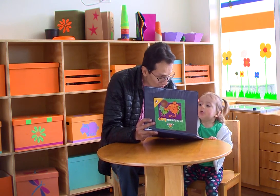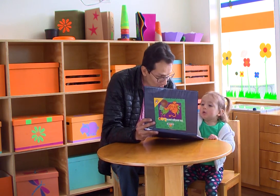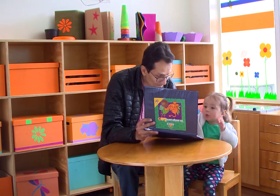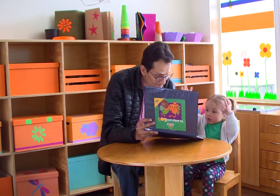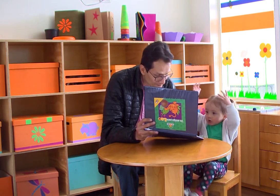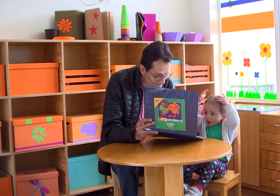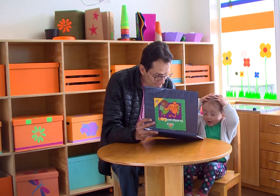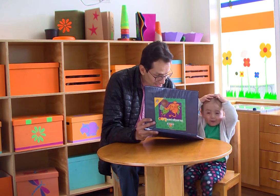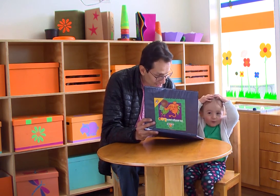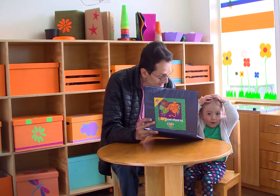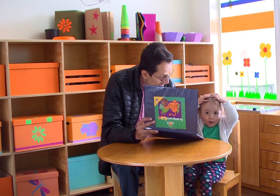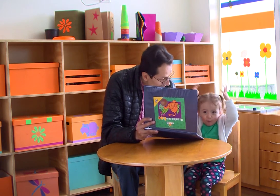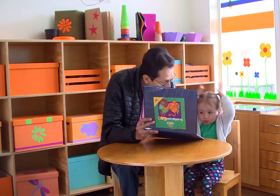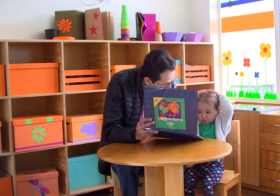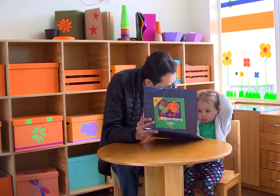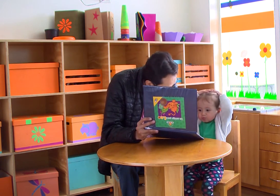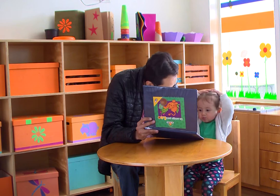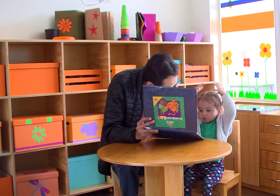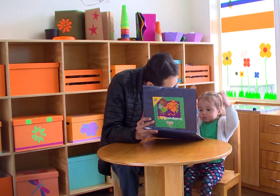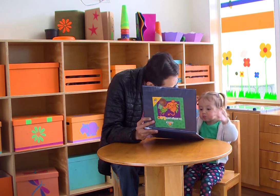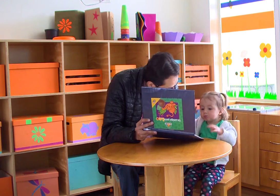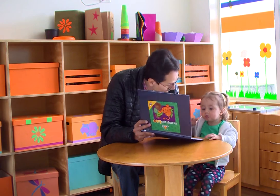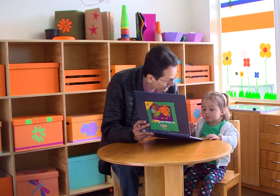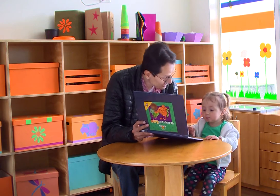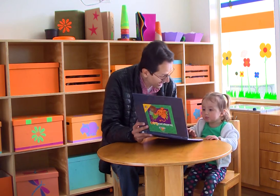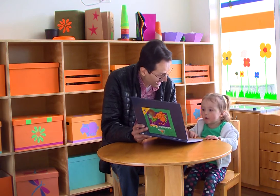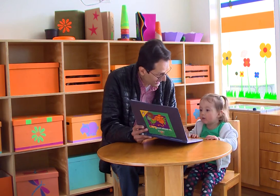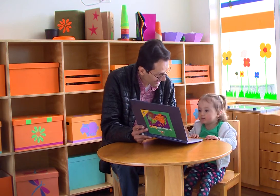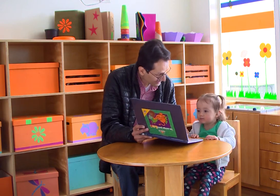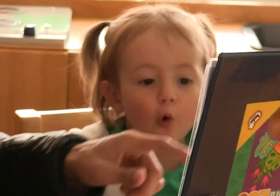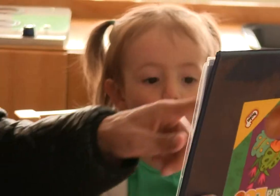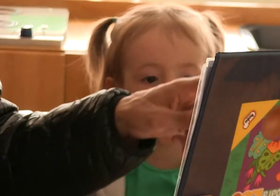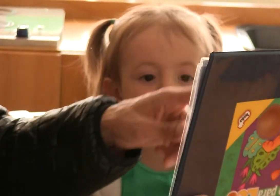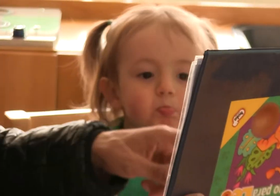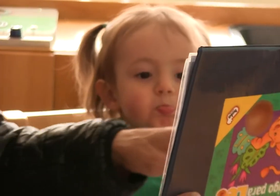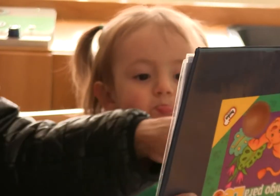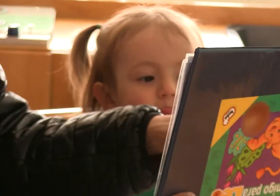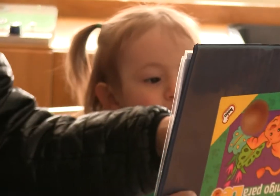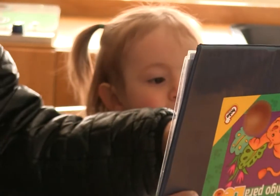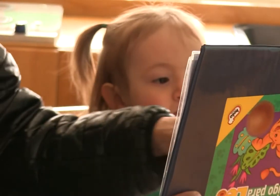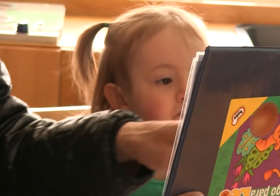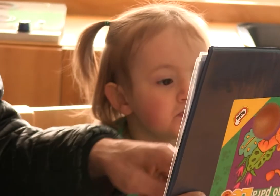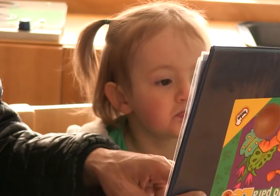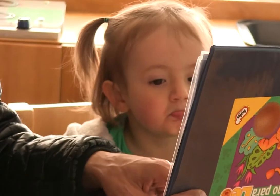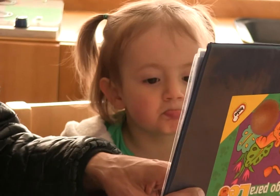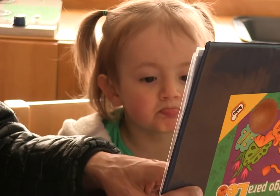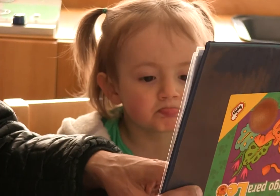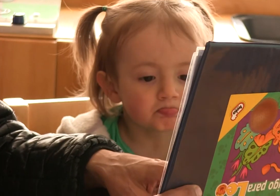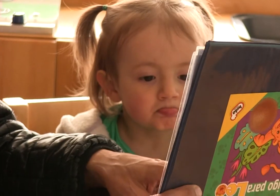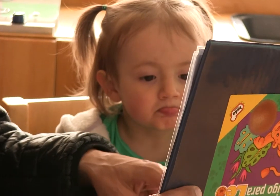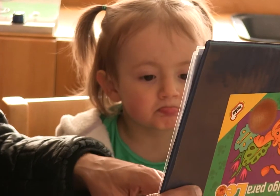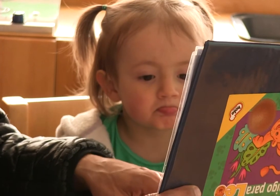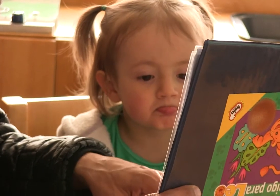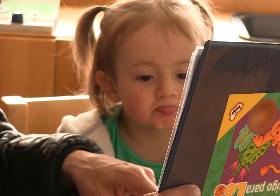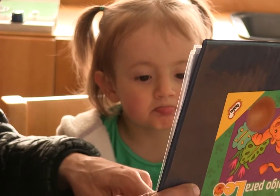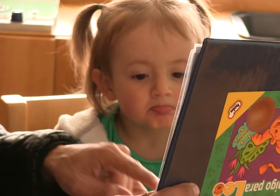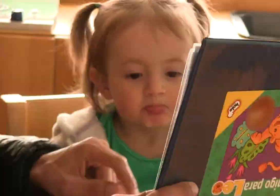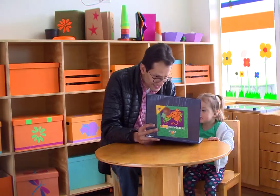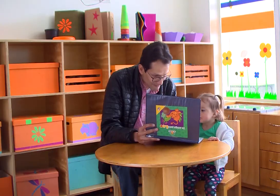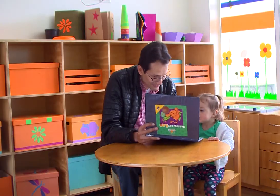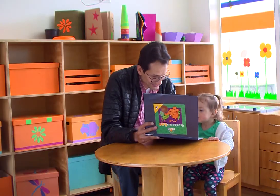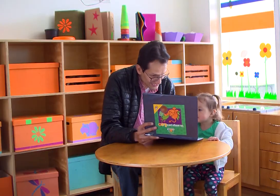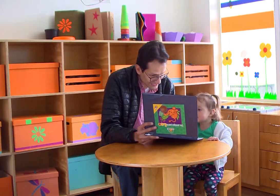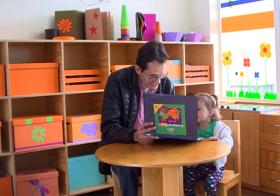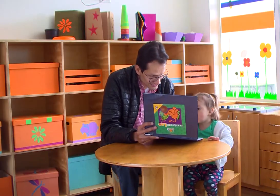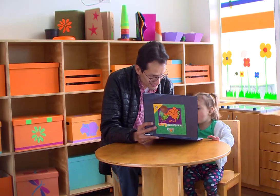encontró? ¿Tal vez una pelota? No, no es una pelota porque tiene nariz